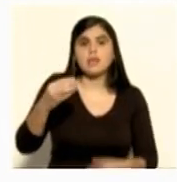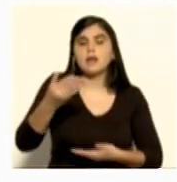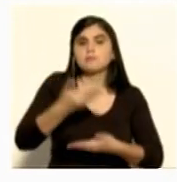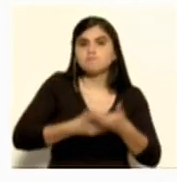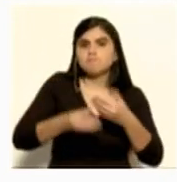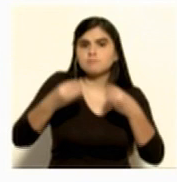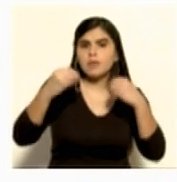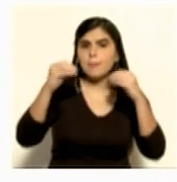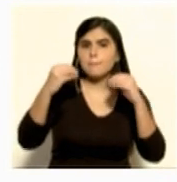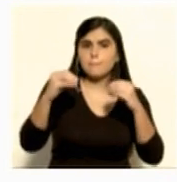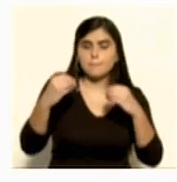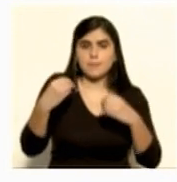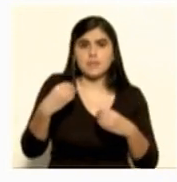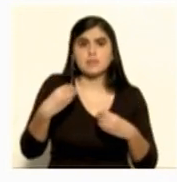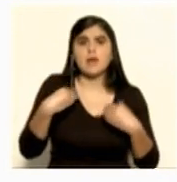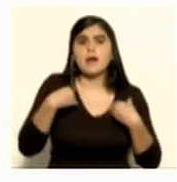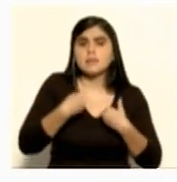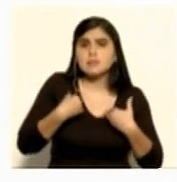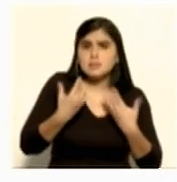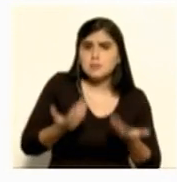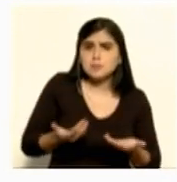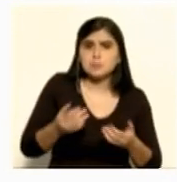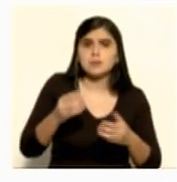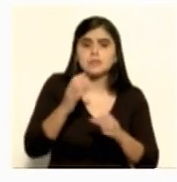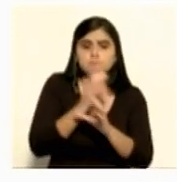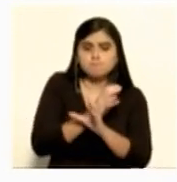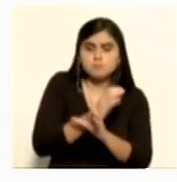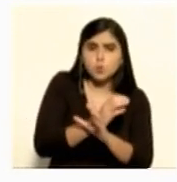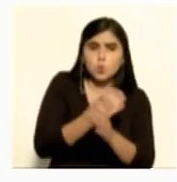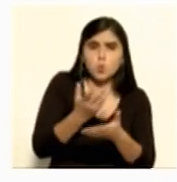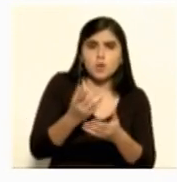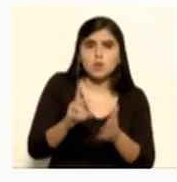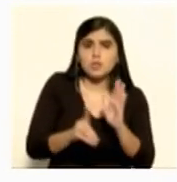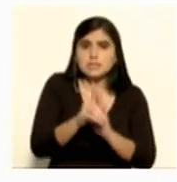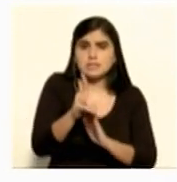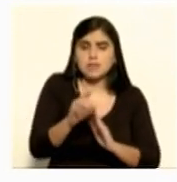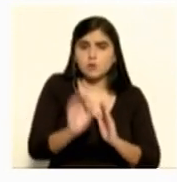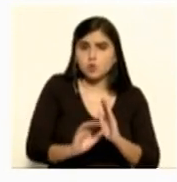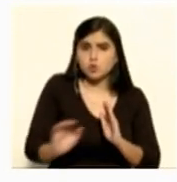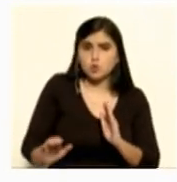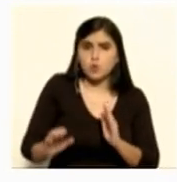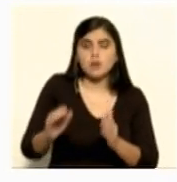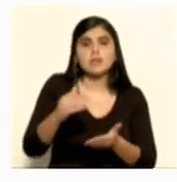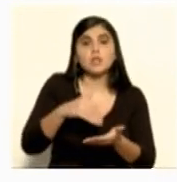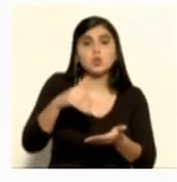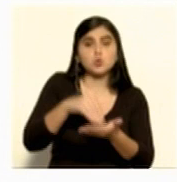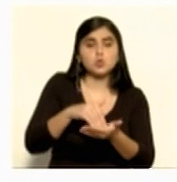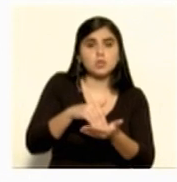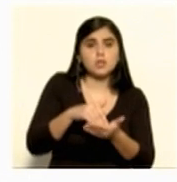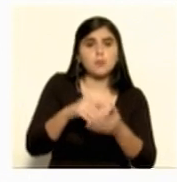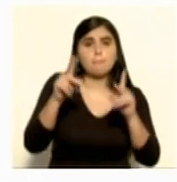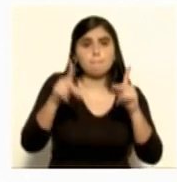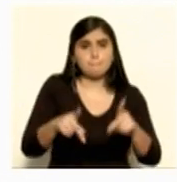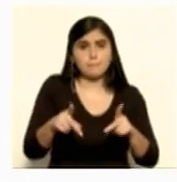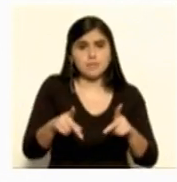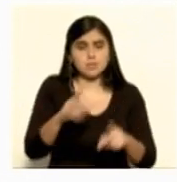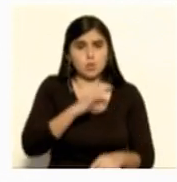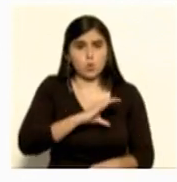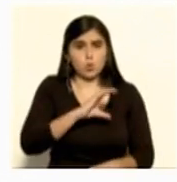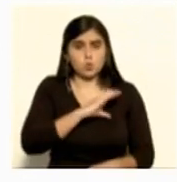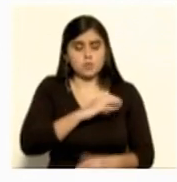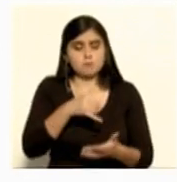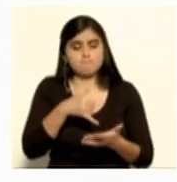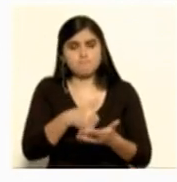las funerarias, los centros de la red de cuidado y desarrollo infantil y los centros de atención de personas en condición de